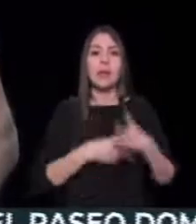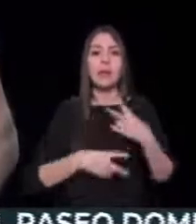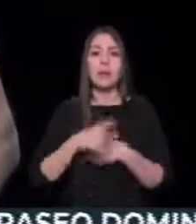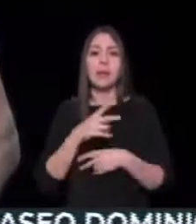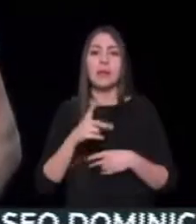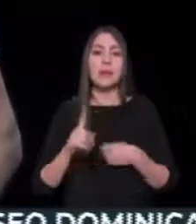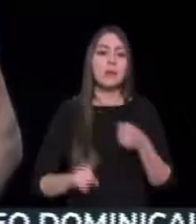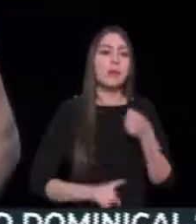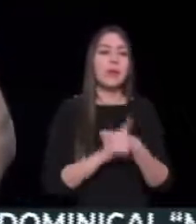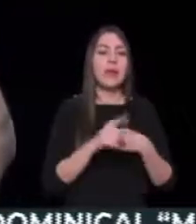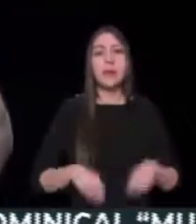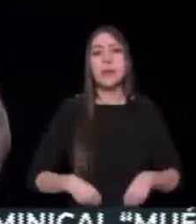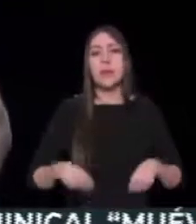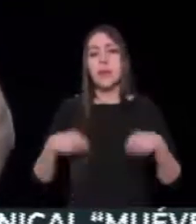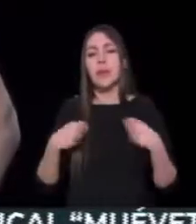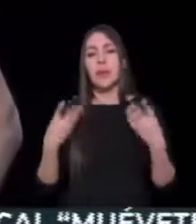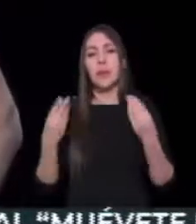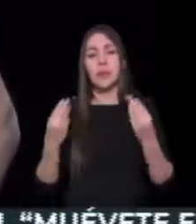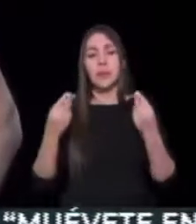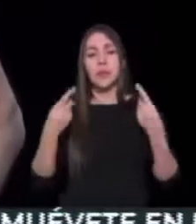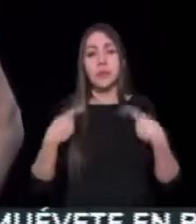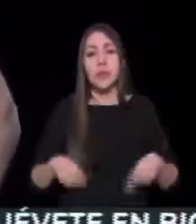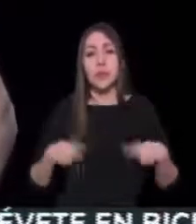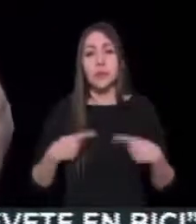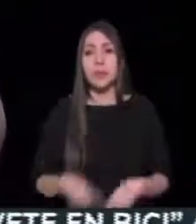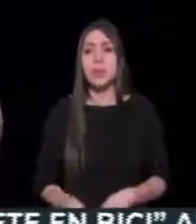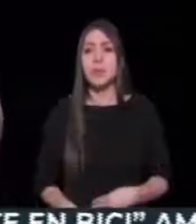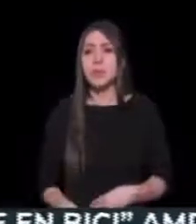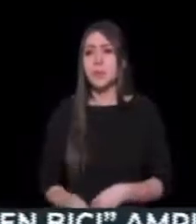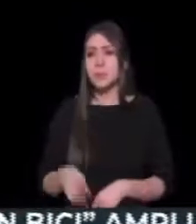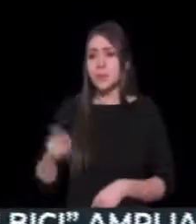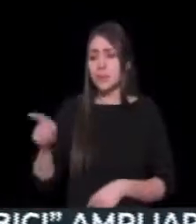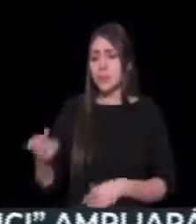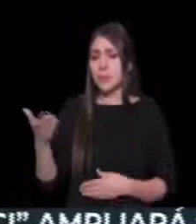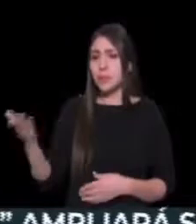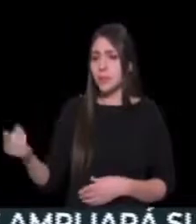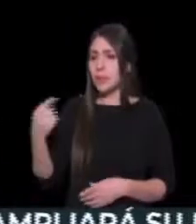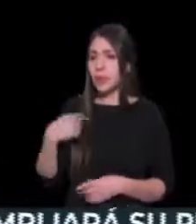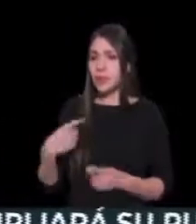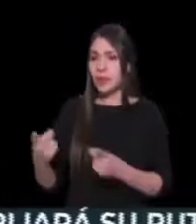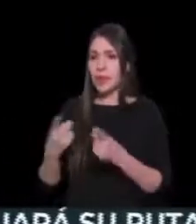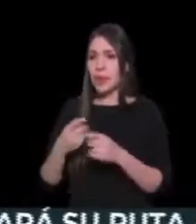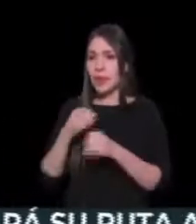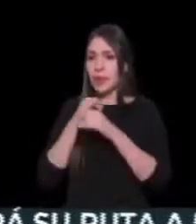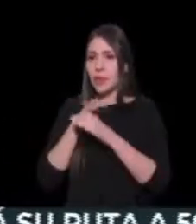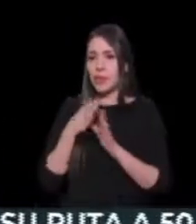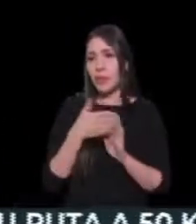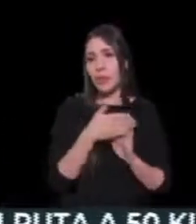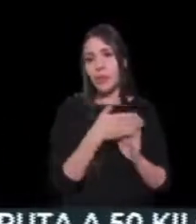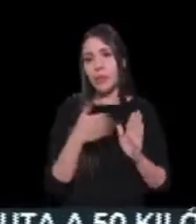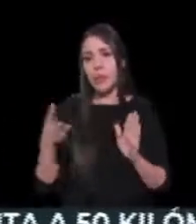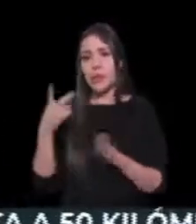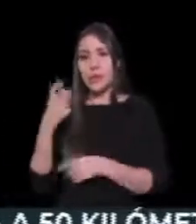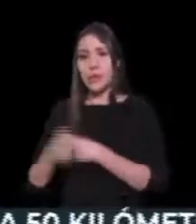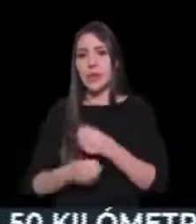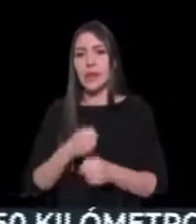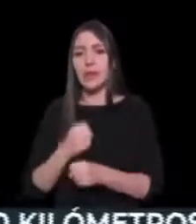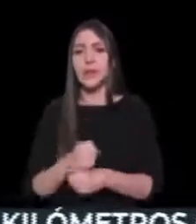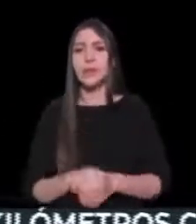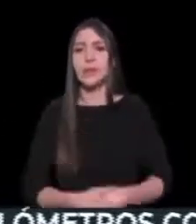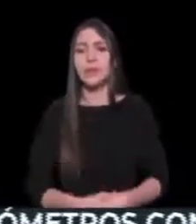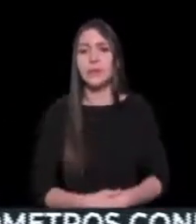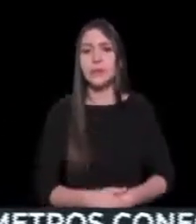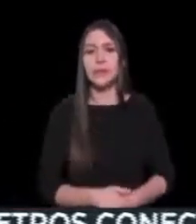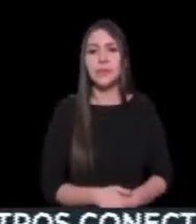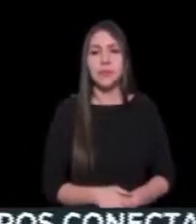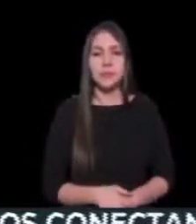la vida de muchísimas personas. Pero tú, Alberto, traes numeralia con de respecto todo este año. Al año, sí. Así